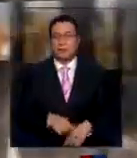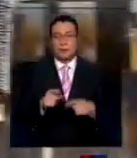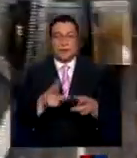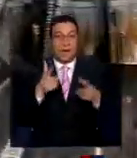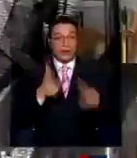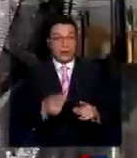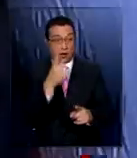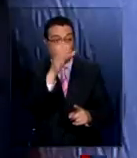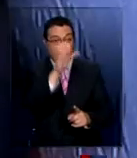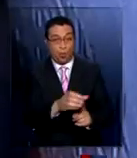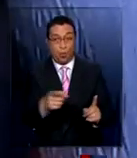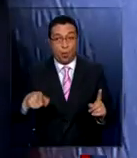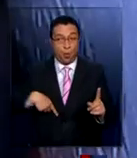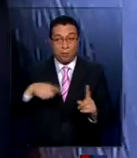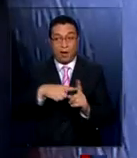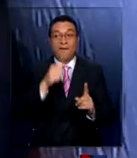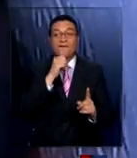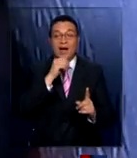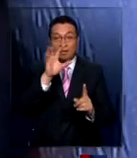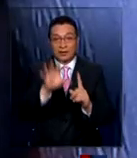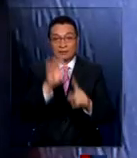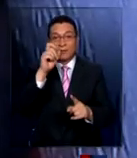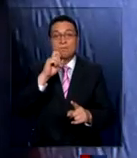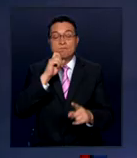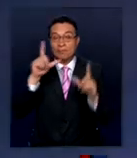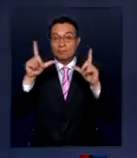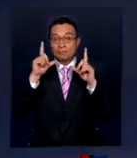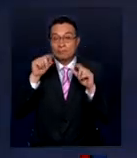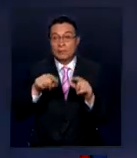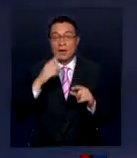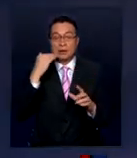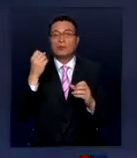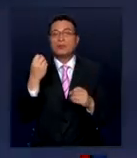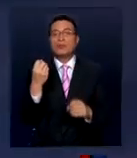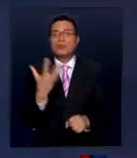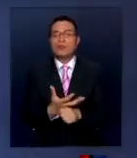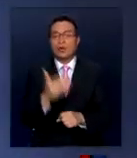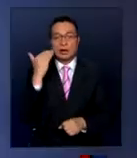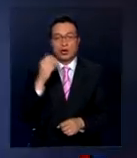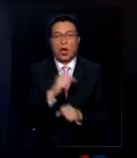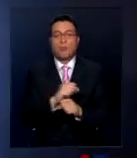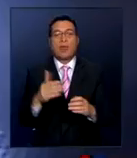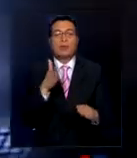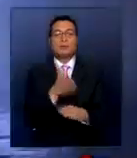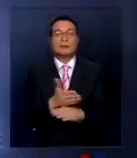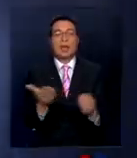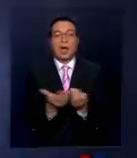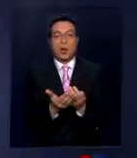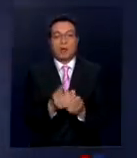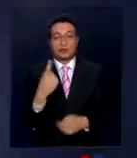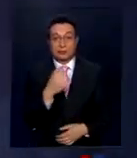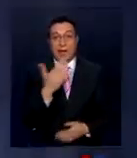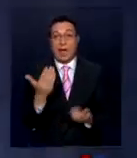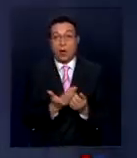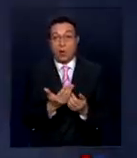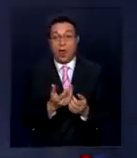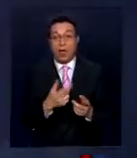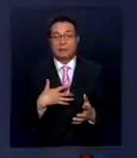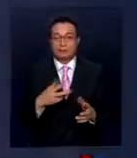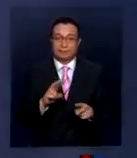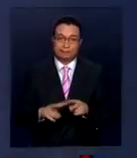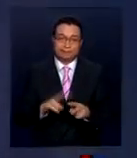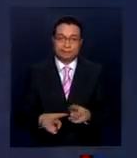de este sujeto que aún no ha sido identificado decenas de niños no podrán asistir a clases mientras su querido colegio no vuelva a estar